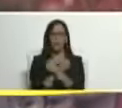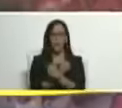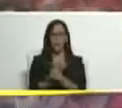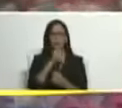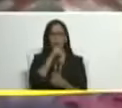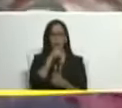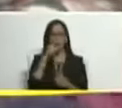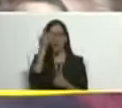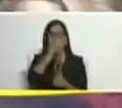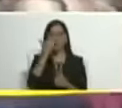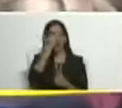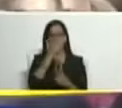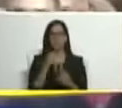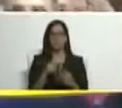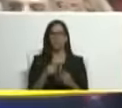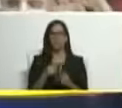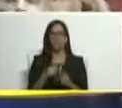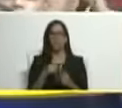negro Miguel,